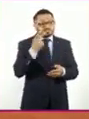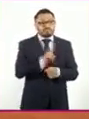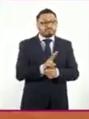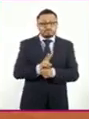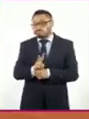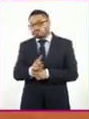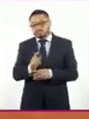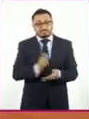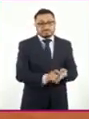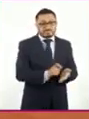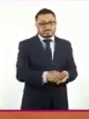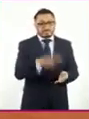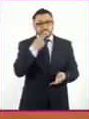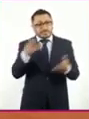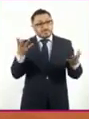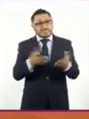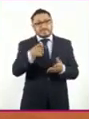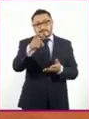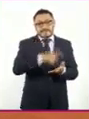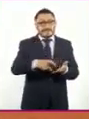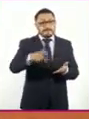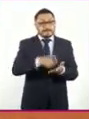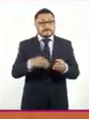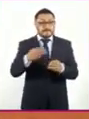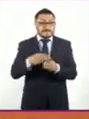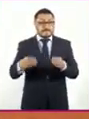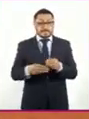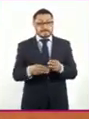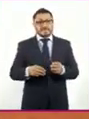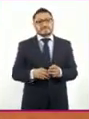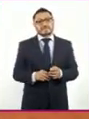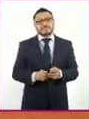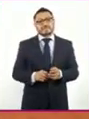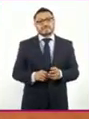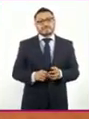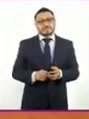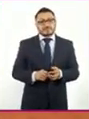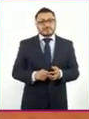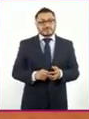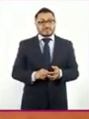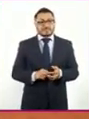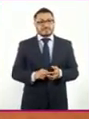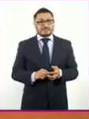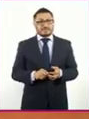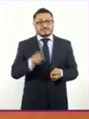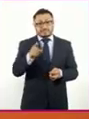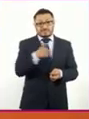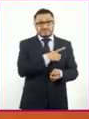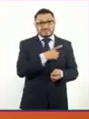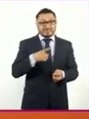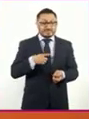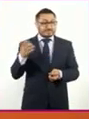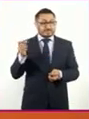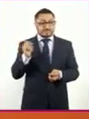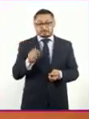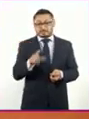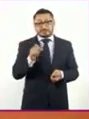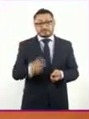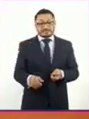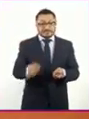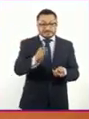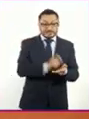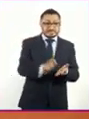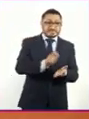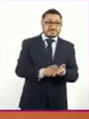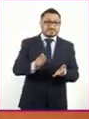que utilicen al hacer la compra de los materiales. Para eso, tendríamos que llevar también un registro